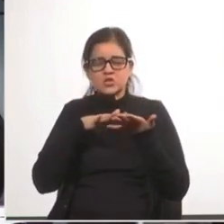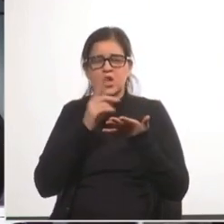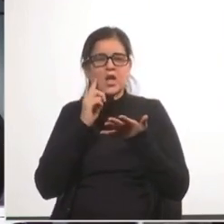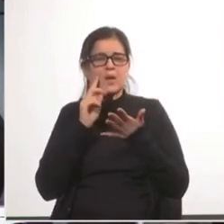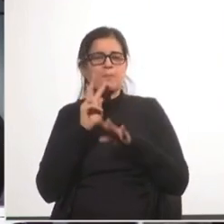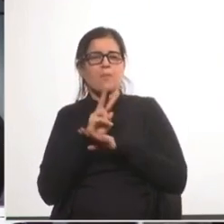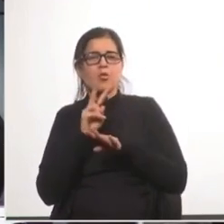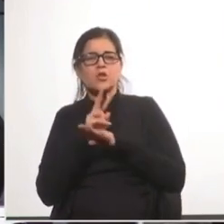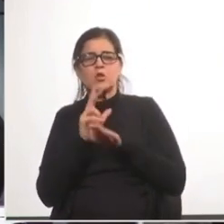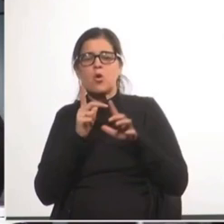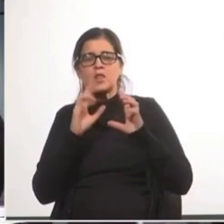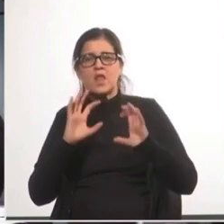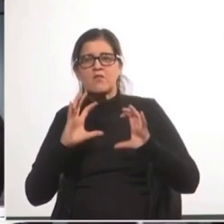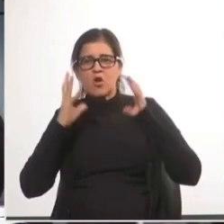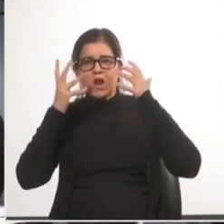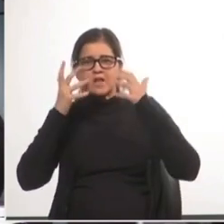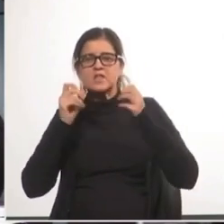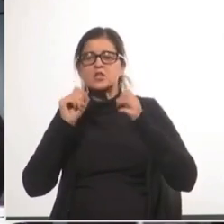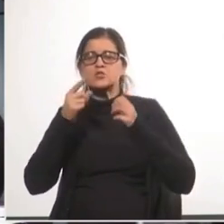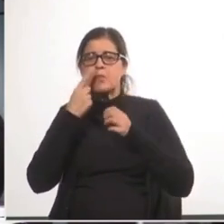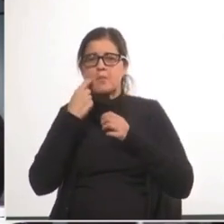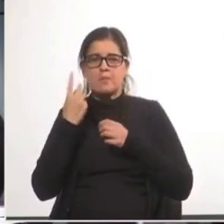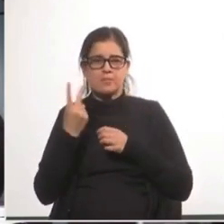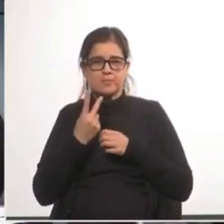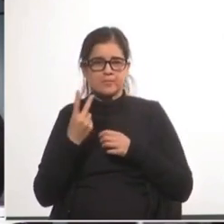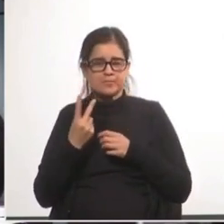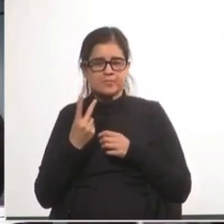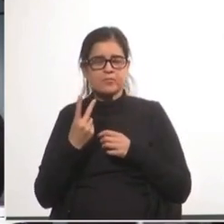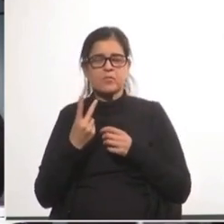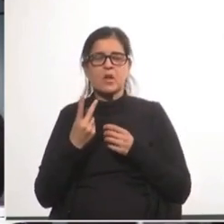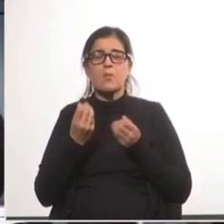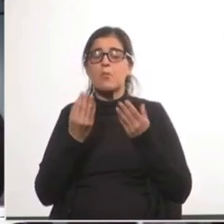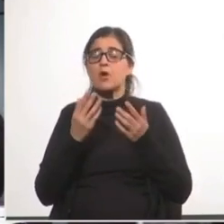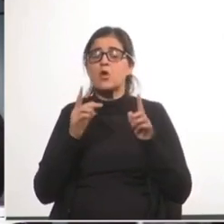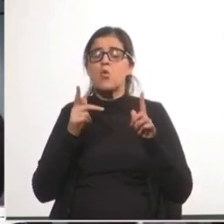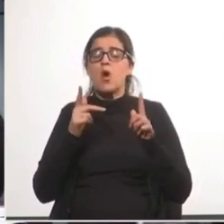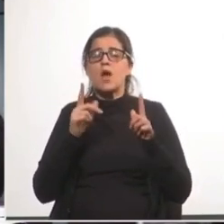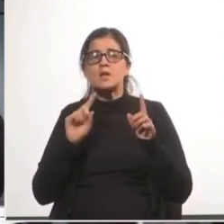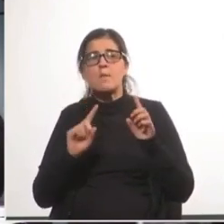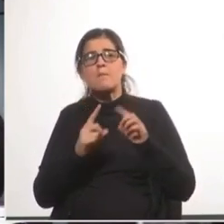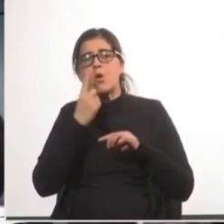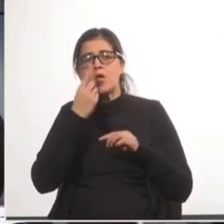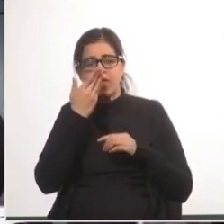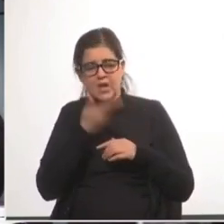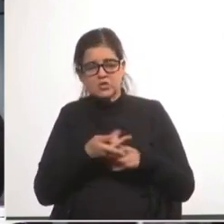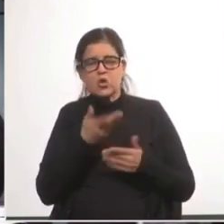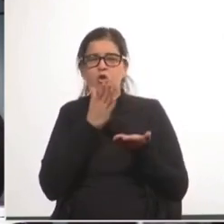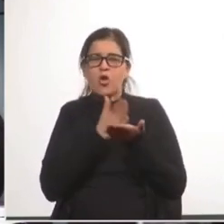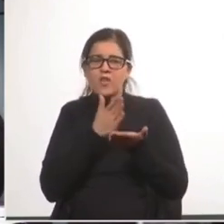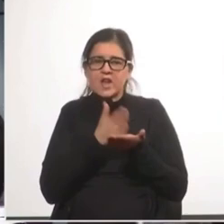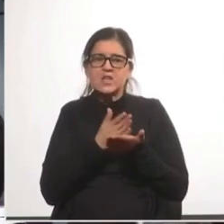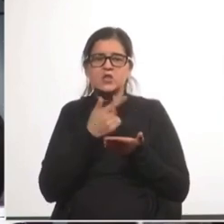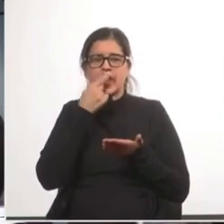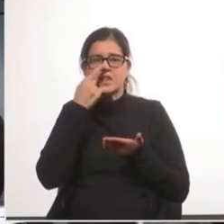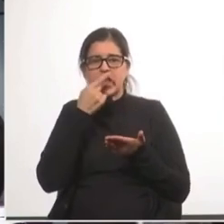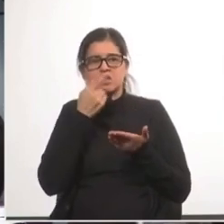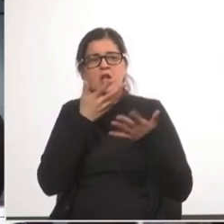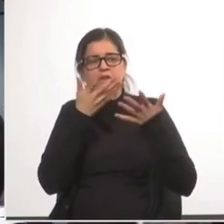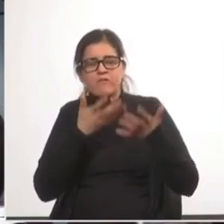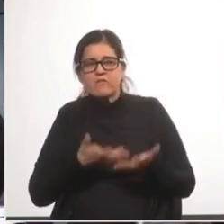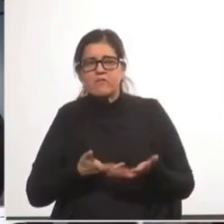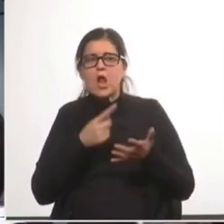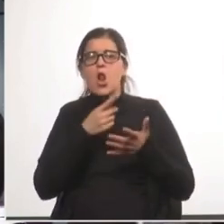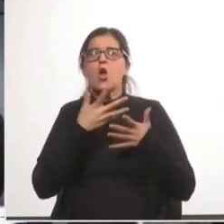las situaciones de violencia de sus progenitores, porque no prioriza sus derechos, sus intereses, sus preferencias,